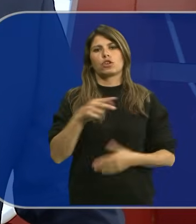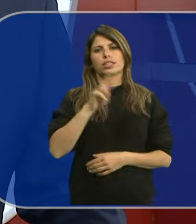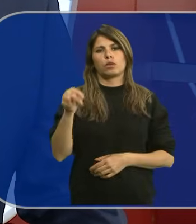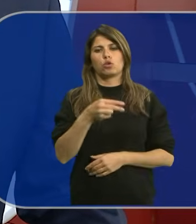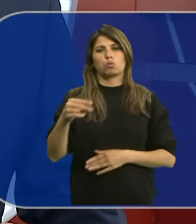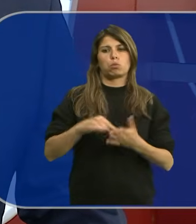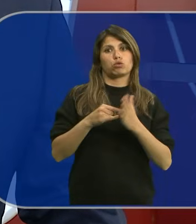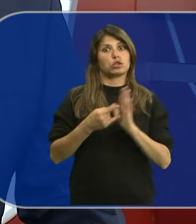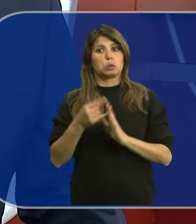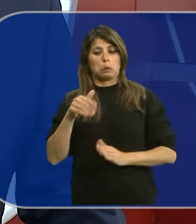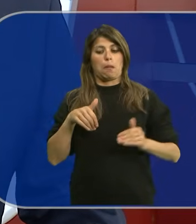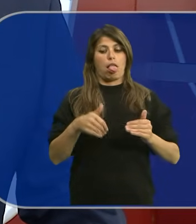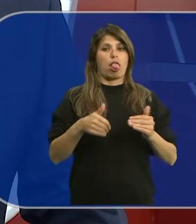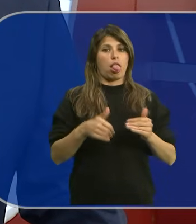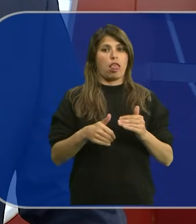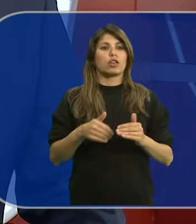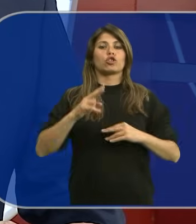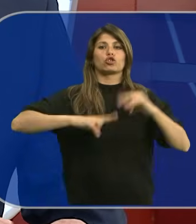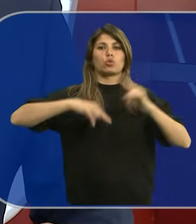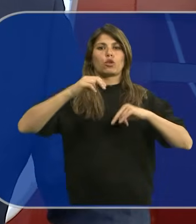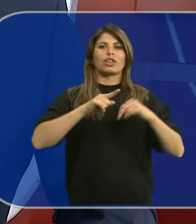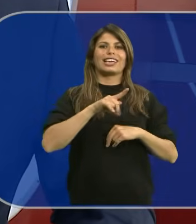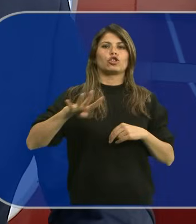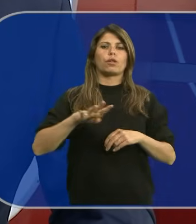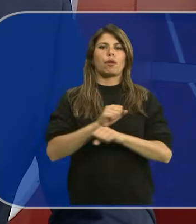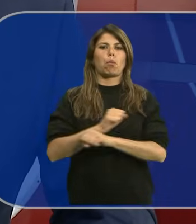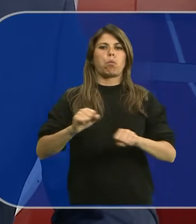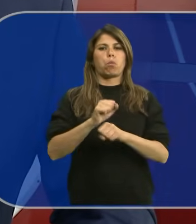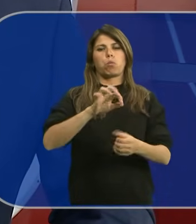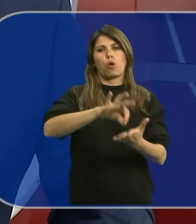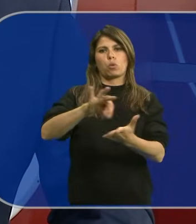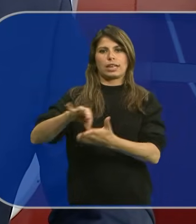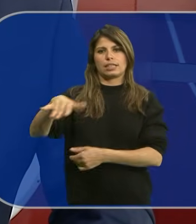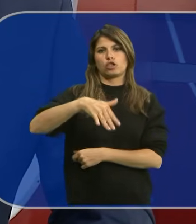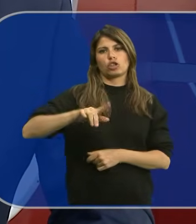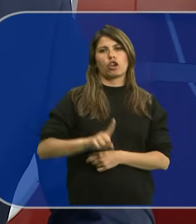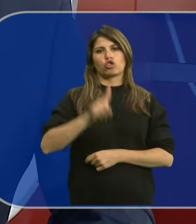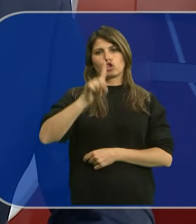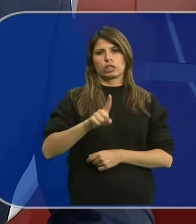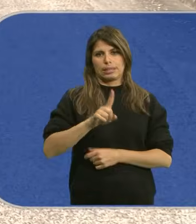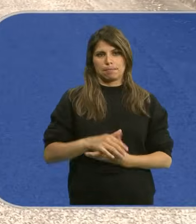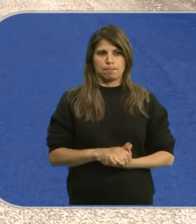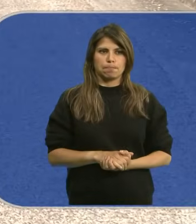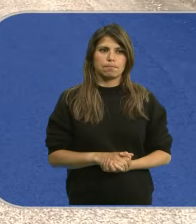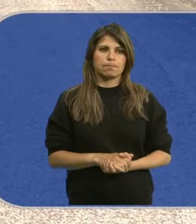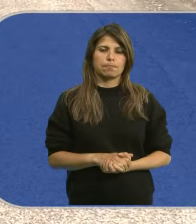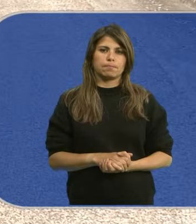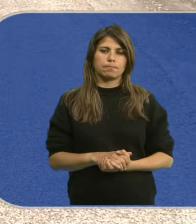de los proyectos inminentes será la construcción de 14 polvorines en la zona norte del complejo. Raquel Alonso.